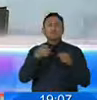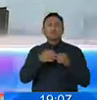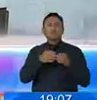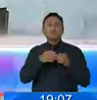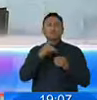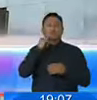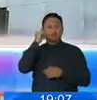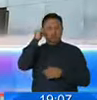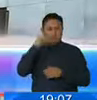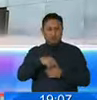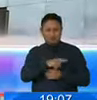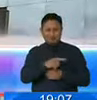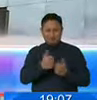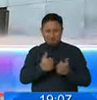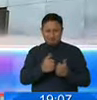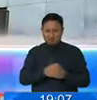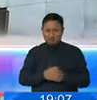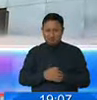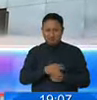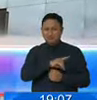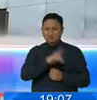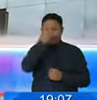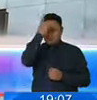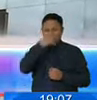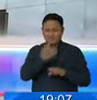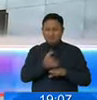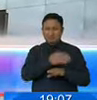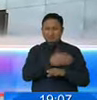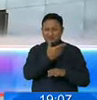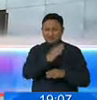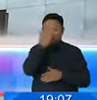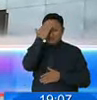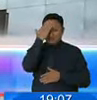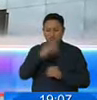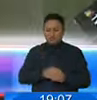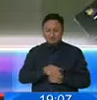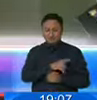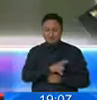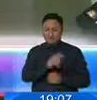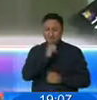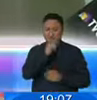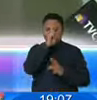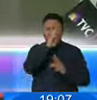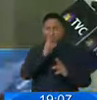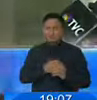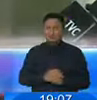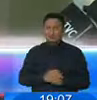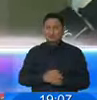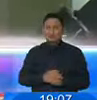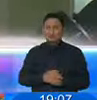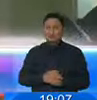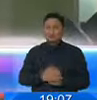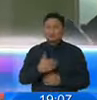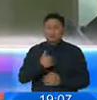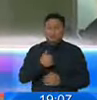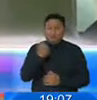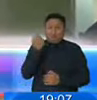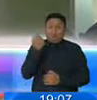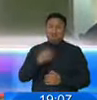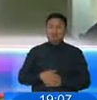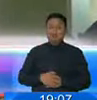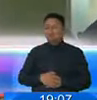resolución. Dicen que fue una decisión anticipada y fuera de los límites legales. Bueno, no es nada que nos sorprenda, ¿no? Ya